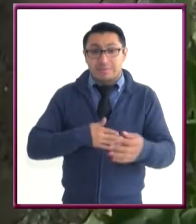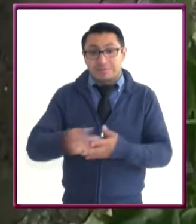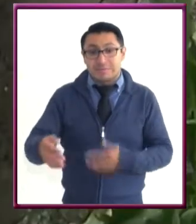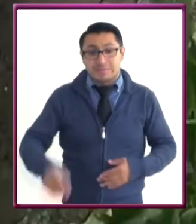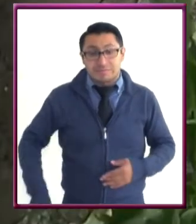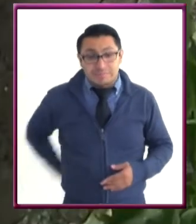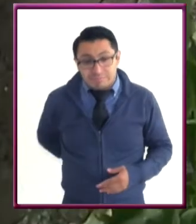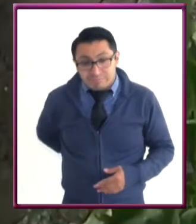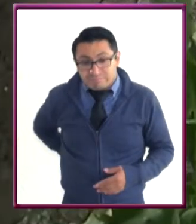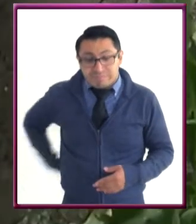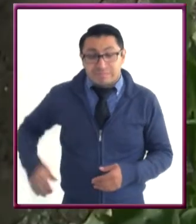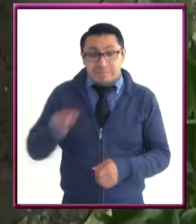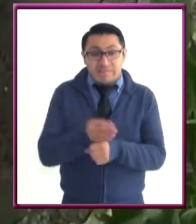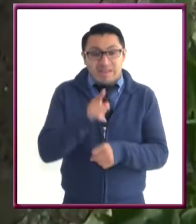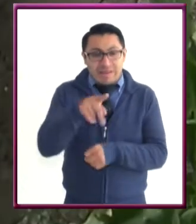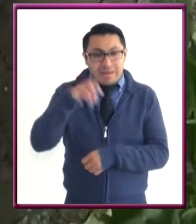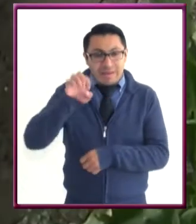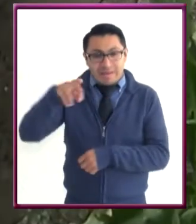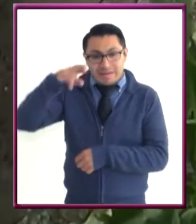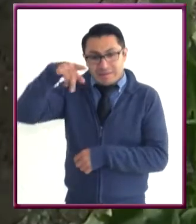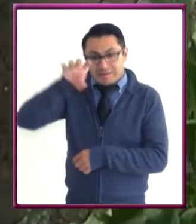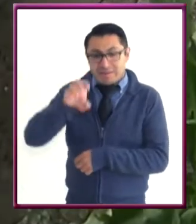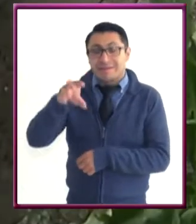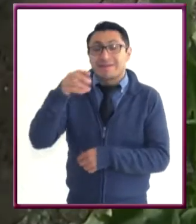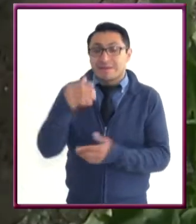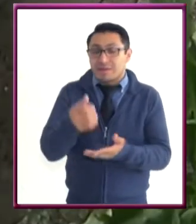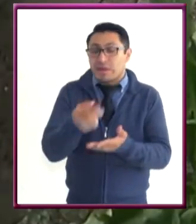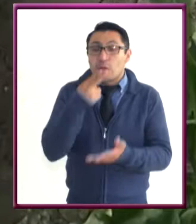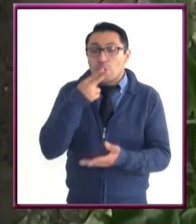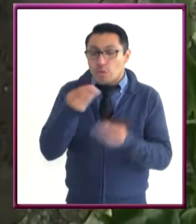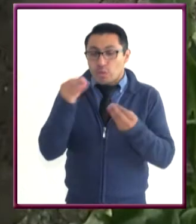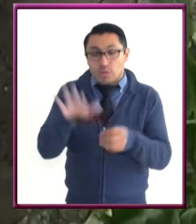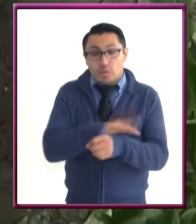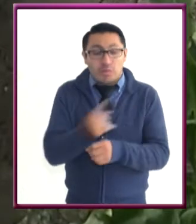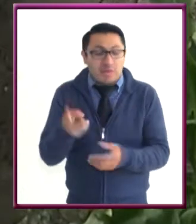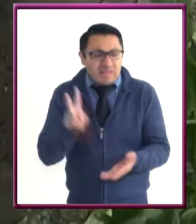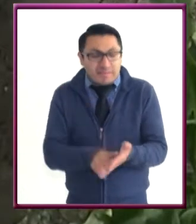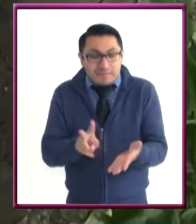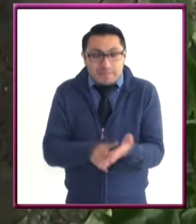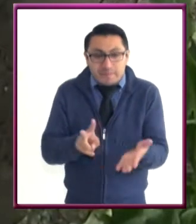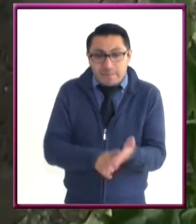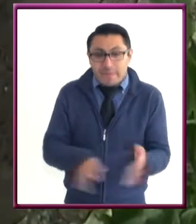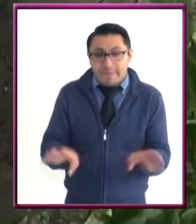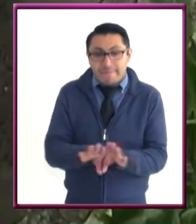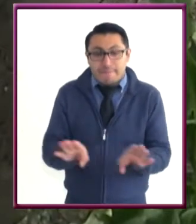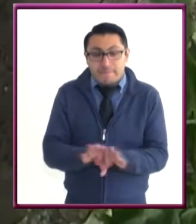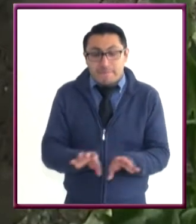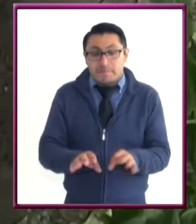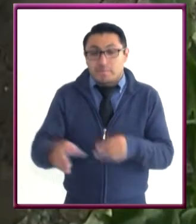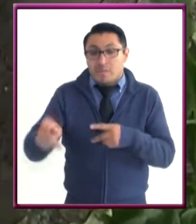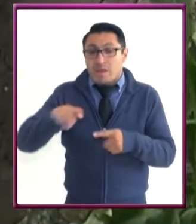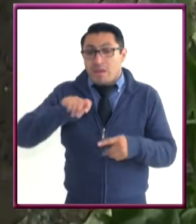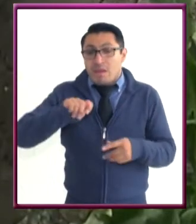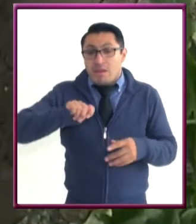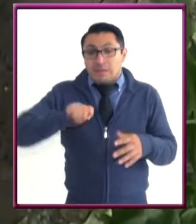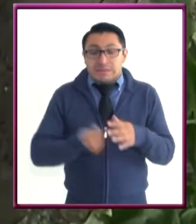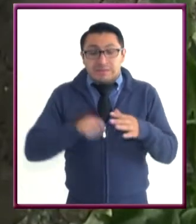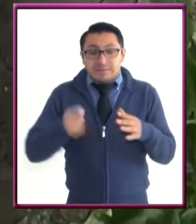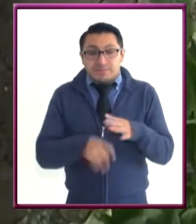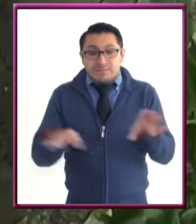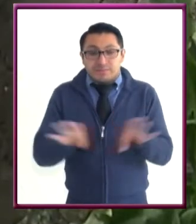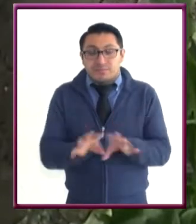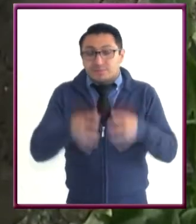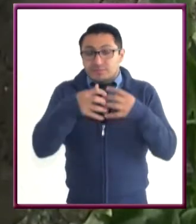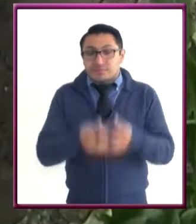le entregaron a Enrique, nos sirvió mucho porque ayudó a validar una ecotecnología como es